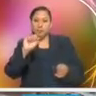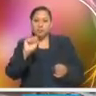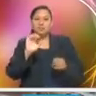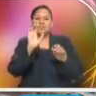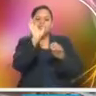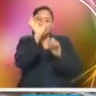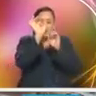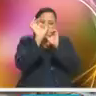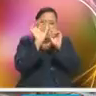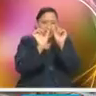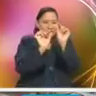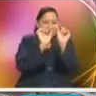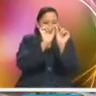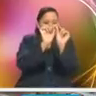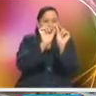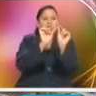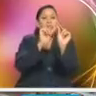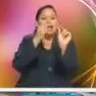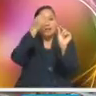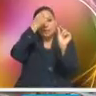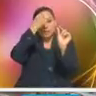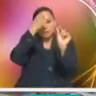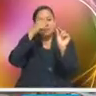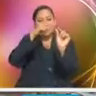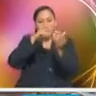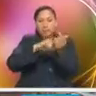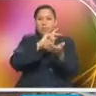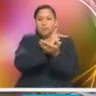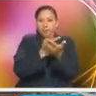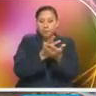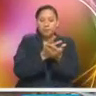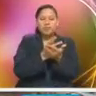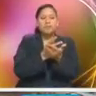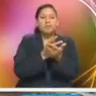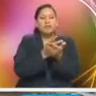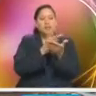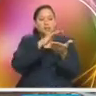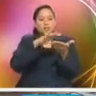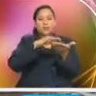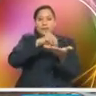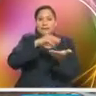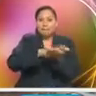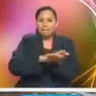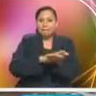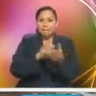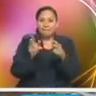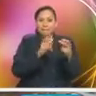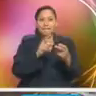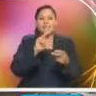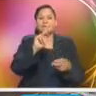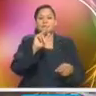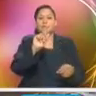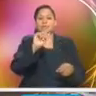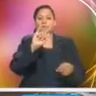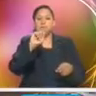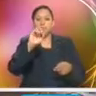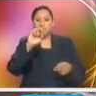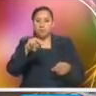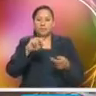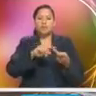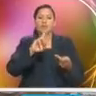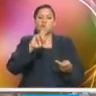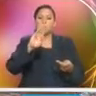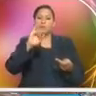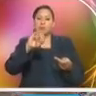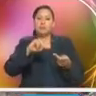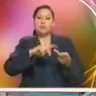pequeñas de códigos escritas en un lenguaje de programación, como lo es, no sé si lo diga correcto, Python, Ruby o PHP.